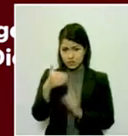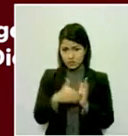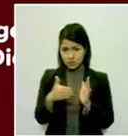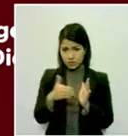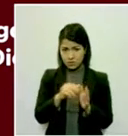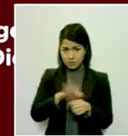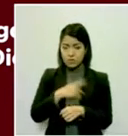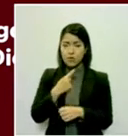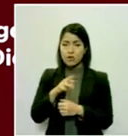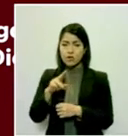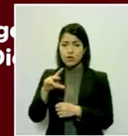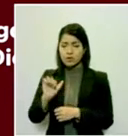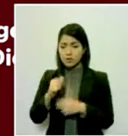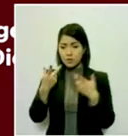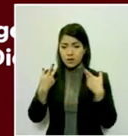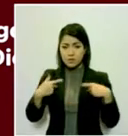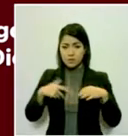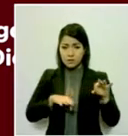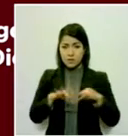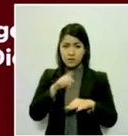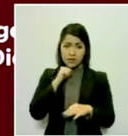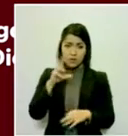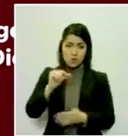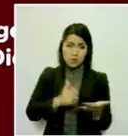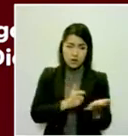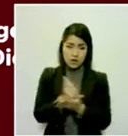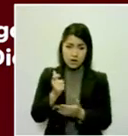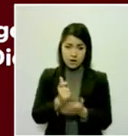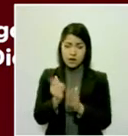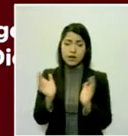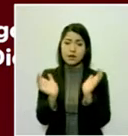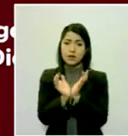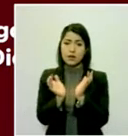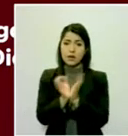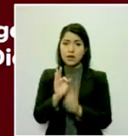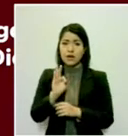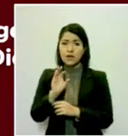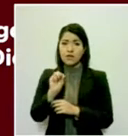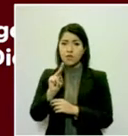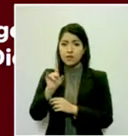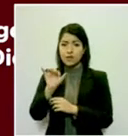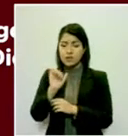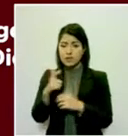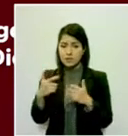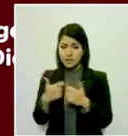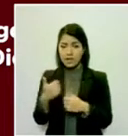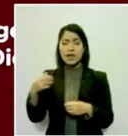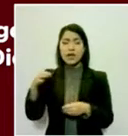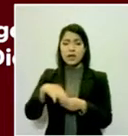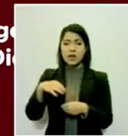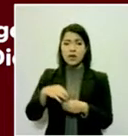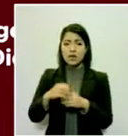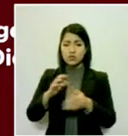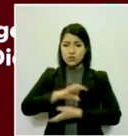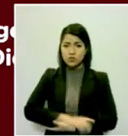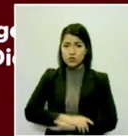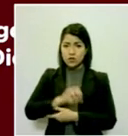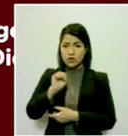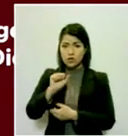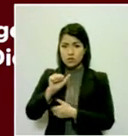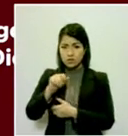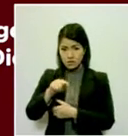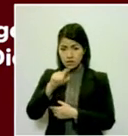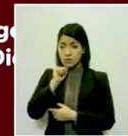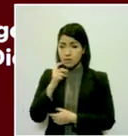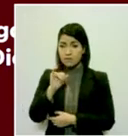retenciones realizadas a los trabajadores y no pagadas al ISSSTE, al FOVISSSTE, Ahorro Solidario y SAR. Significa que sí